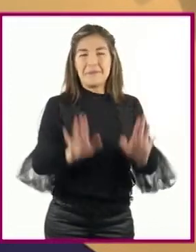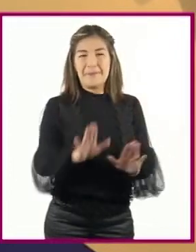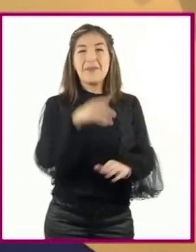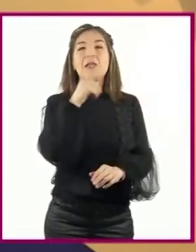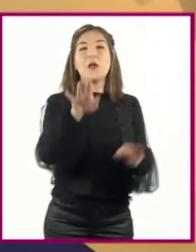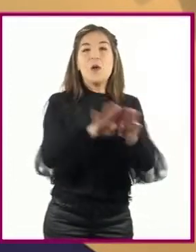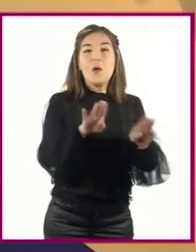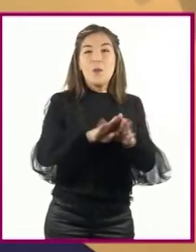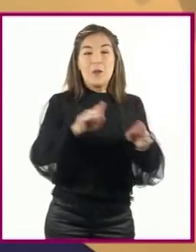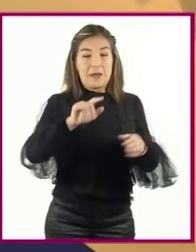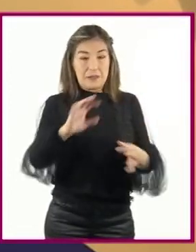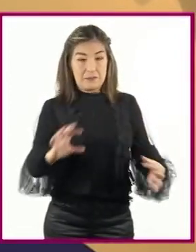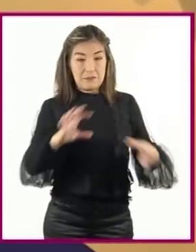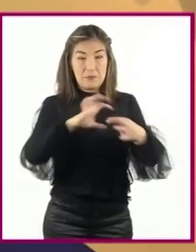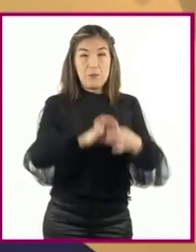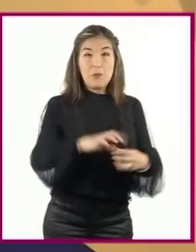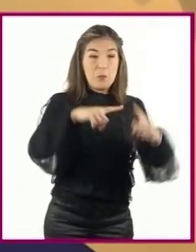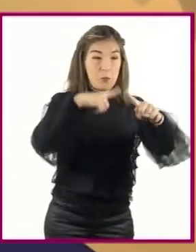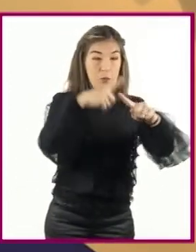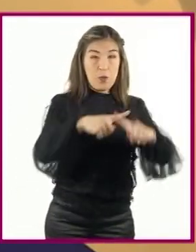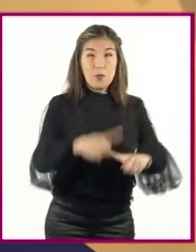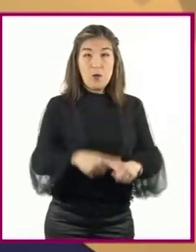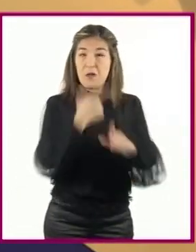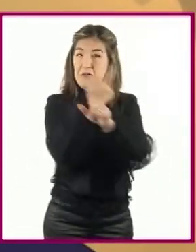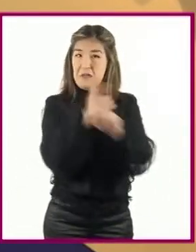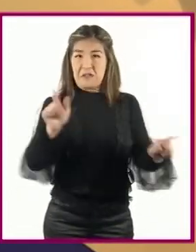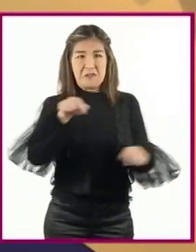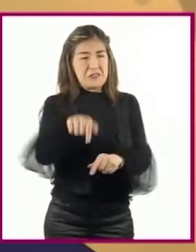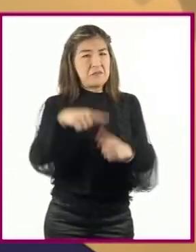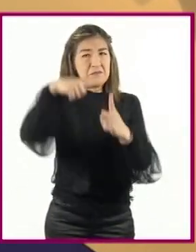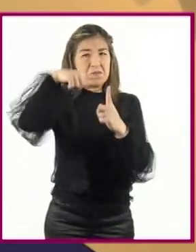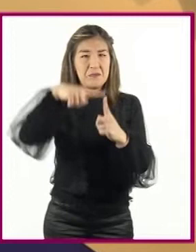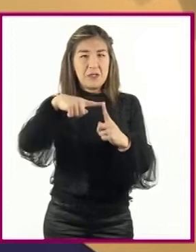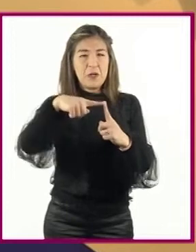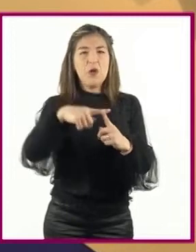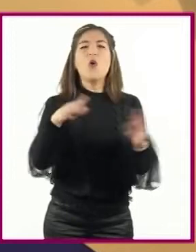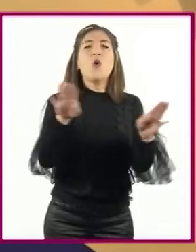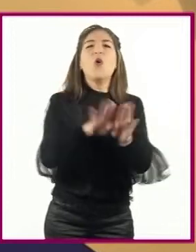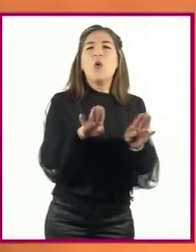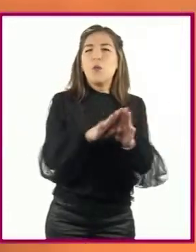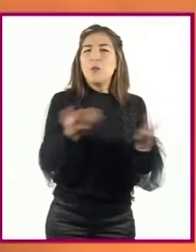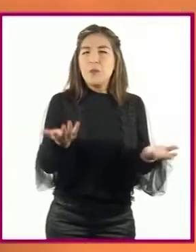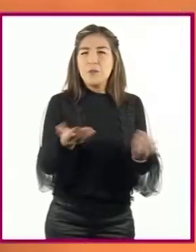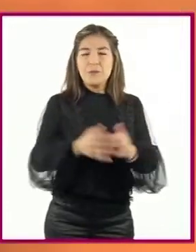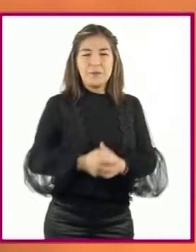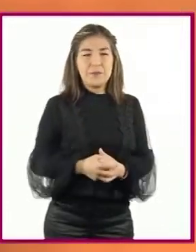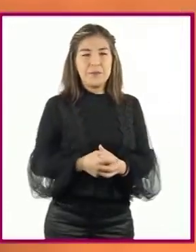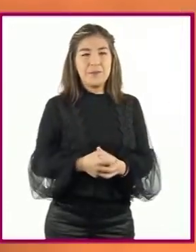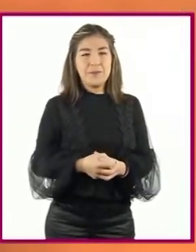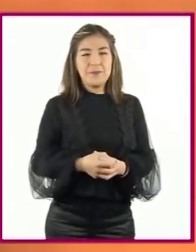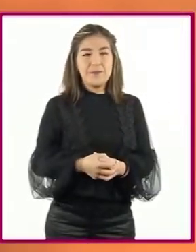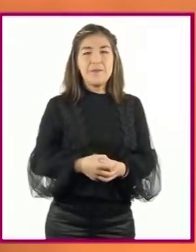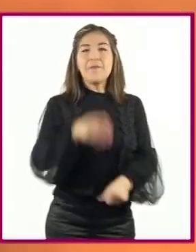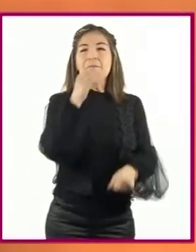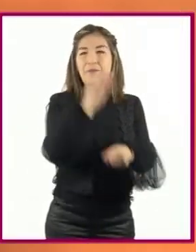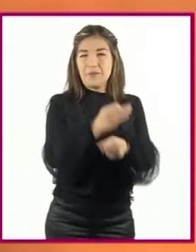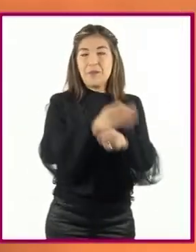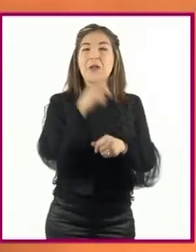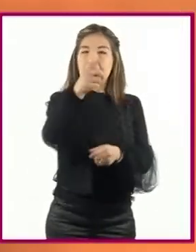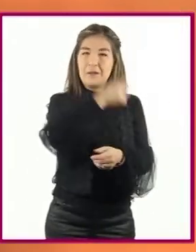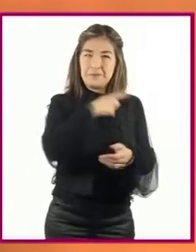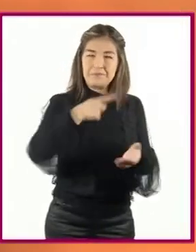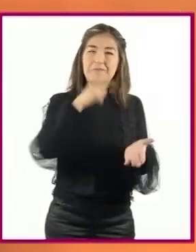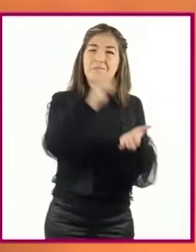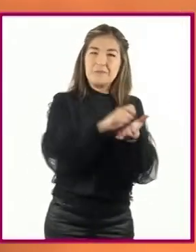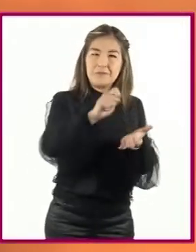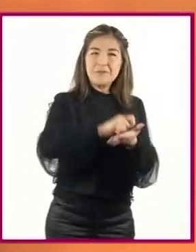relación multiplicativa aplica a cualquier tipo de división? ¿En qué condiciones? Les invitamos a que registren sus